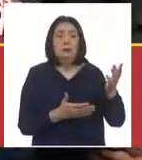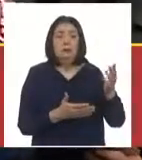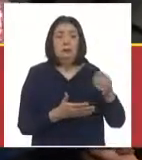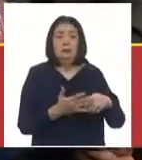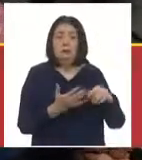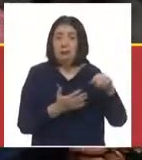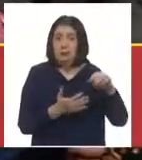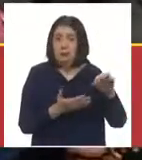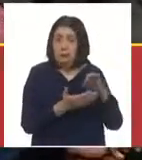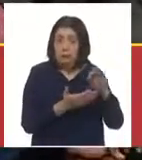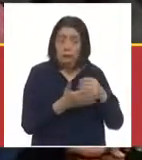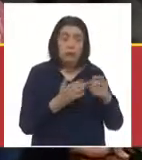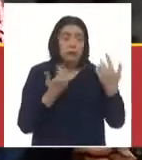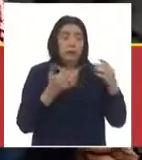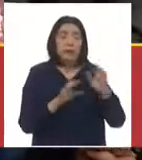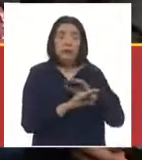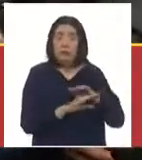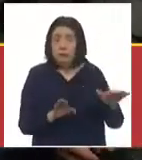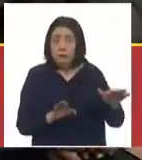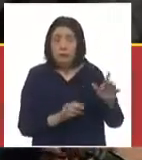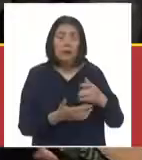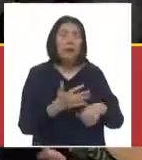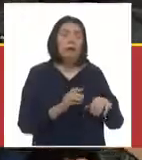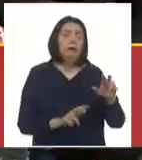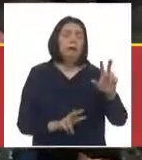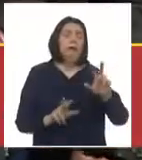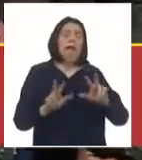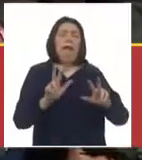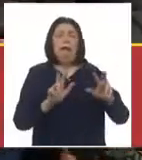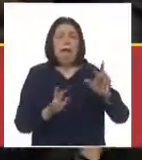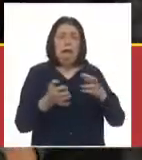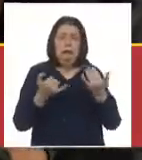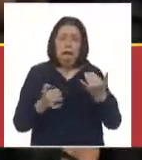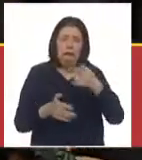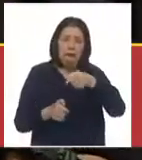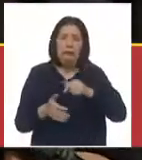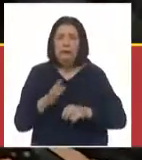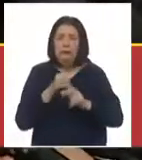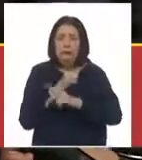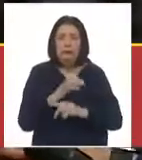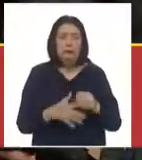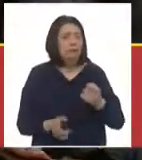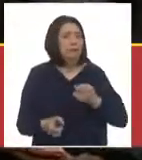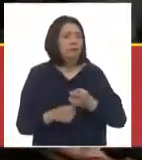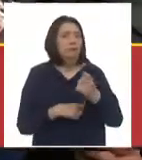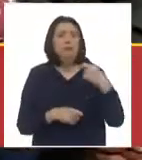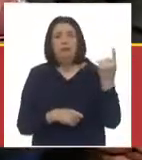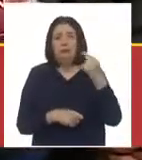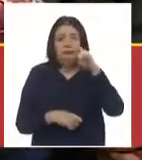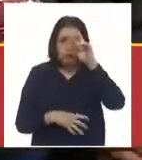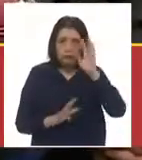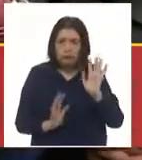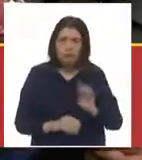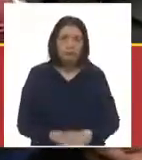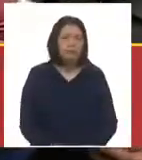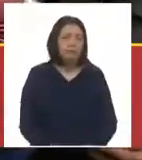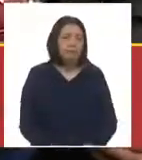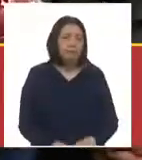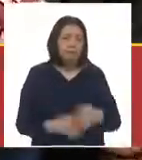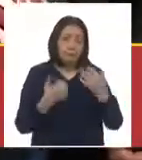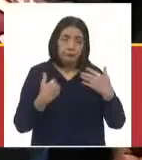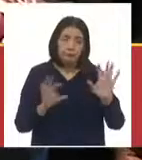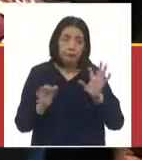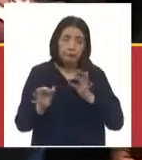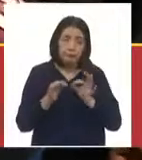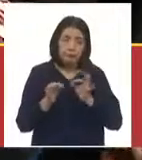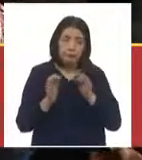de terminar con este estado de incertidumbre que rige en el país y que nos está afectando a todos los peruanos. Como ya les he